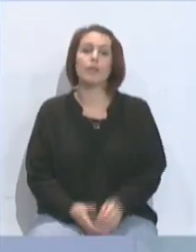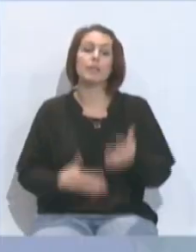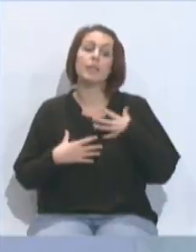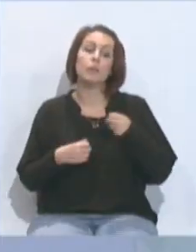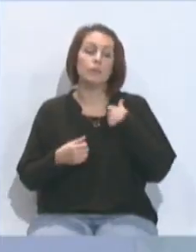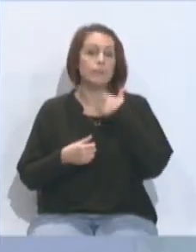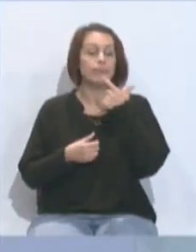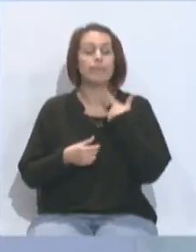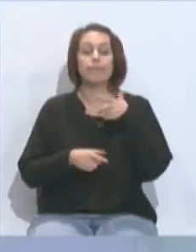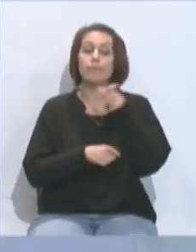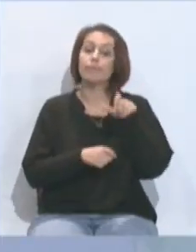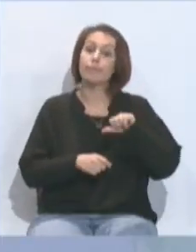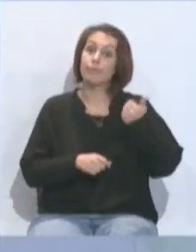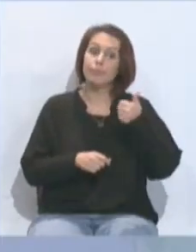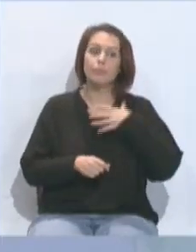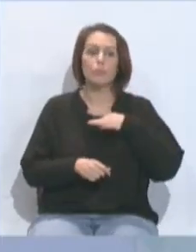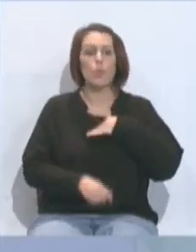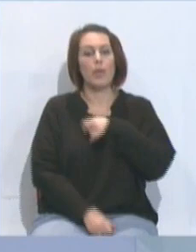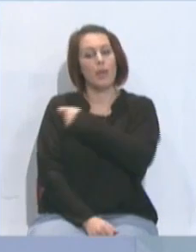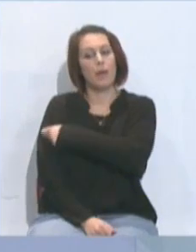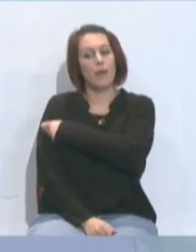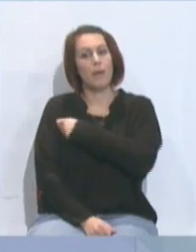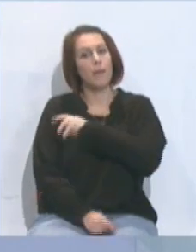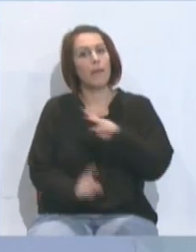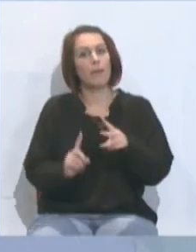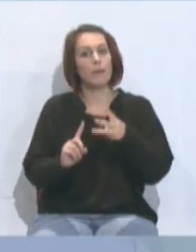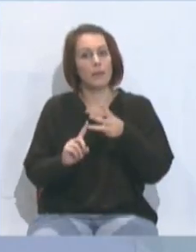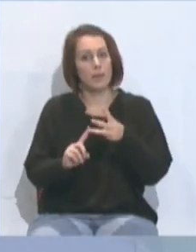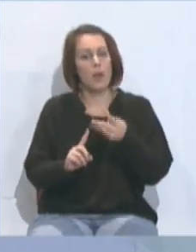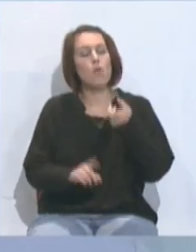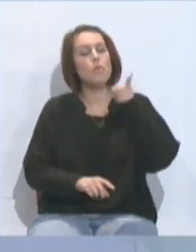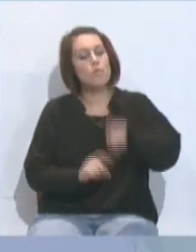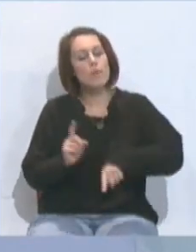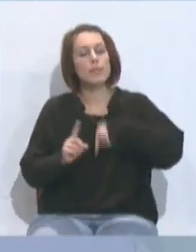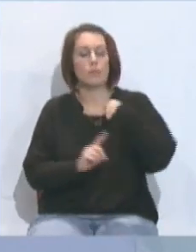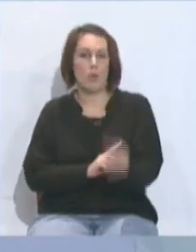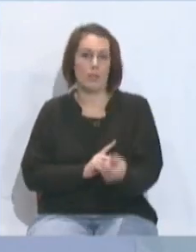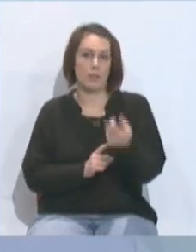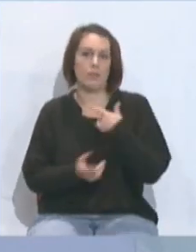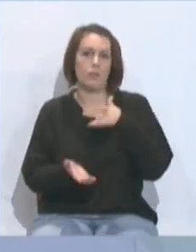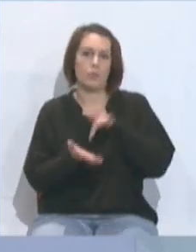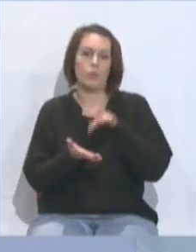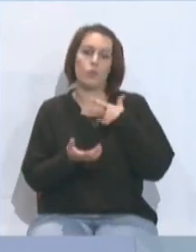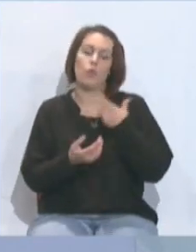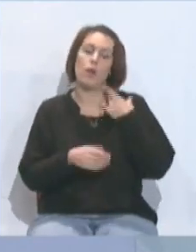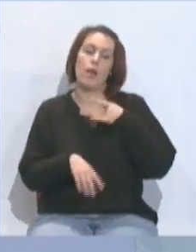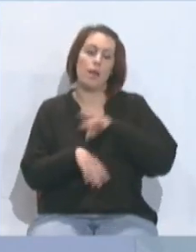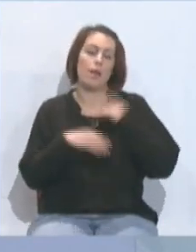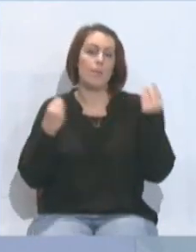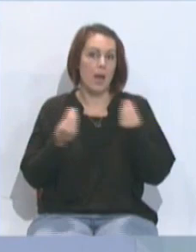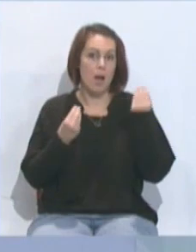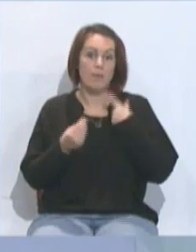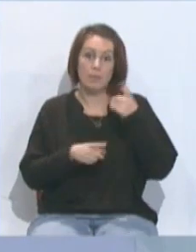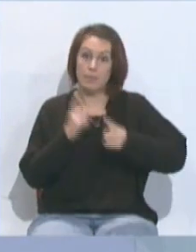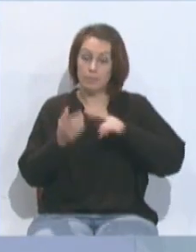Salud señala que los positivos se pueden poner la tercera dosis de la vacuna un mes después de pasar la COVID-19. El director del